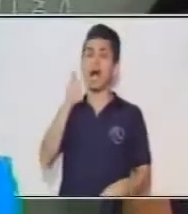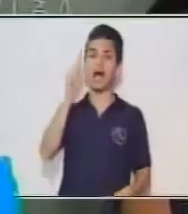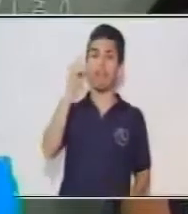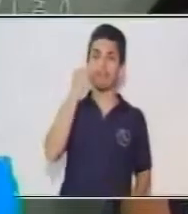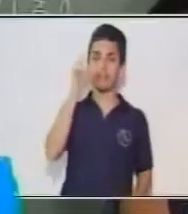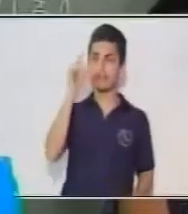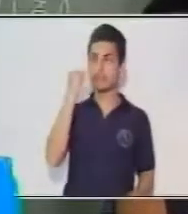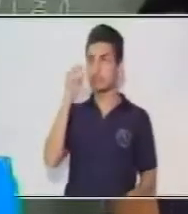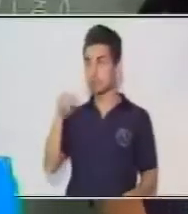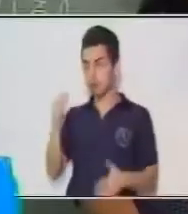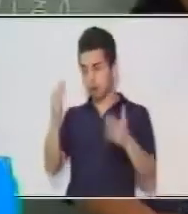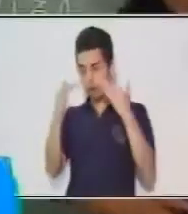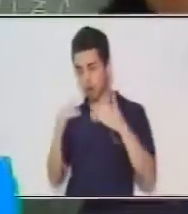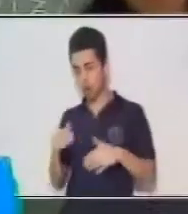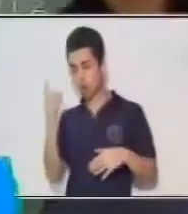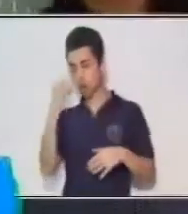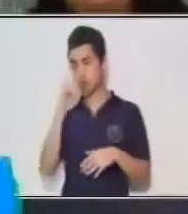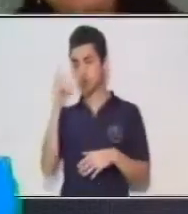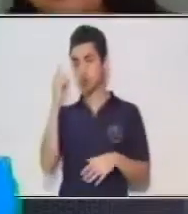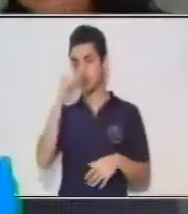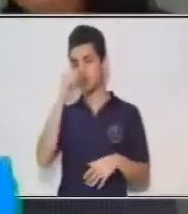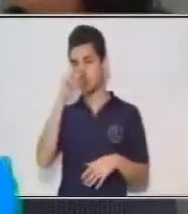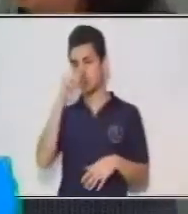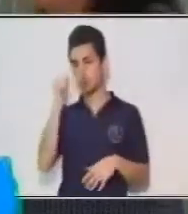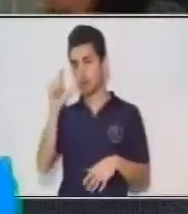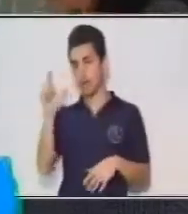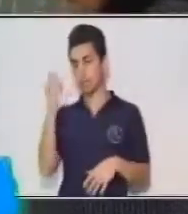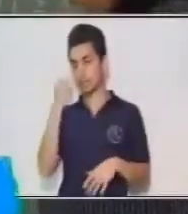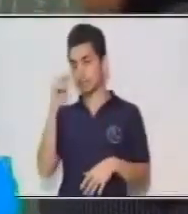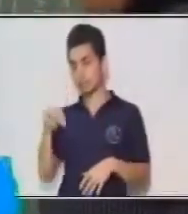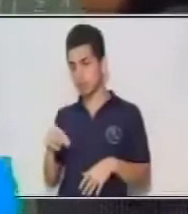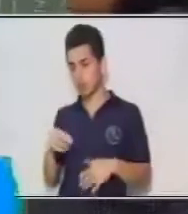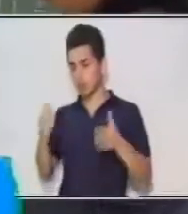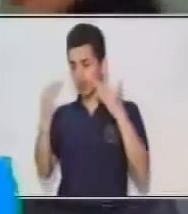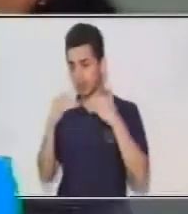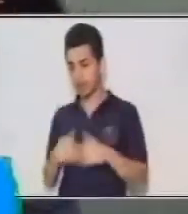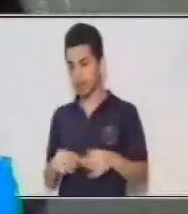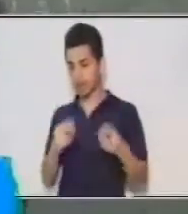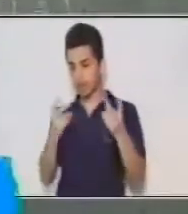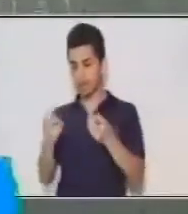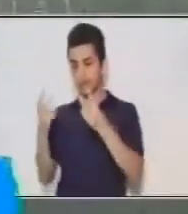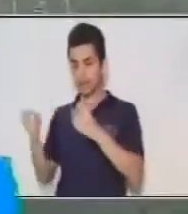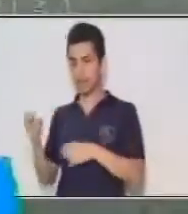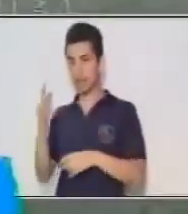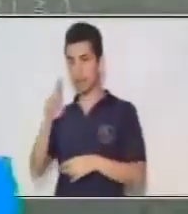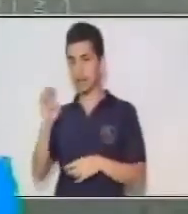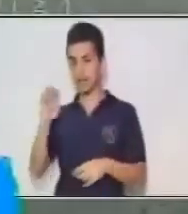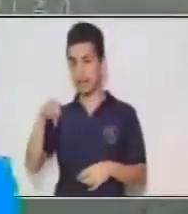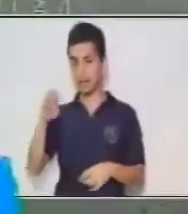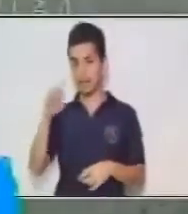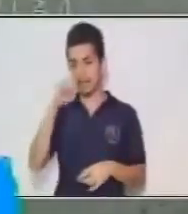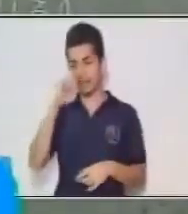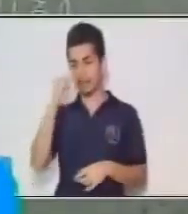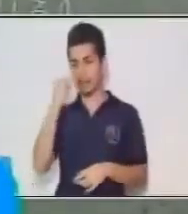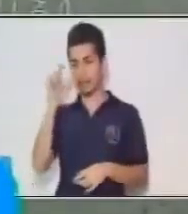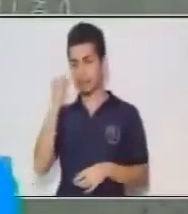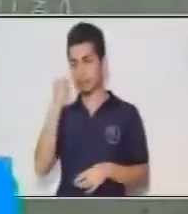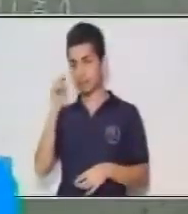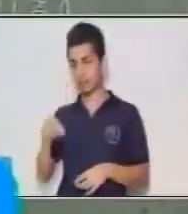la sustracción y de la repetición. Bueno, ahora vamos a